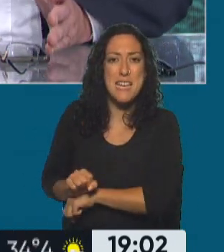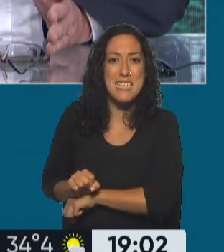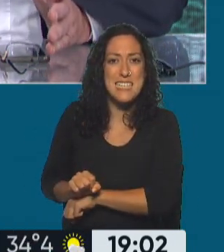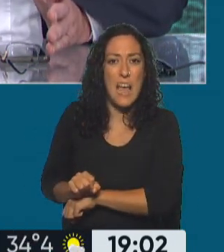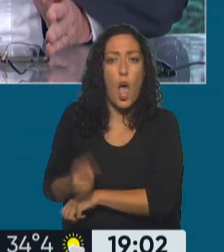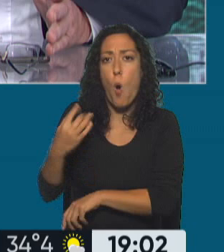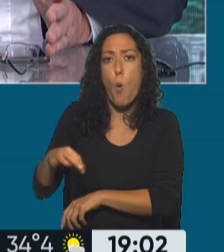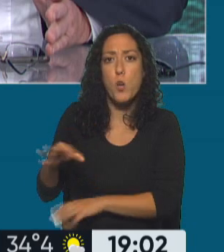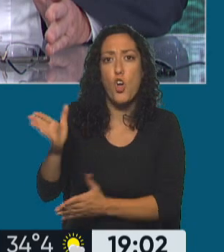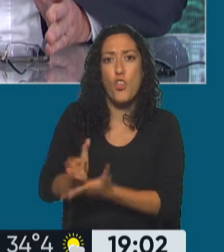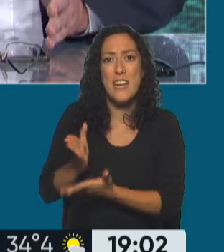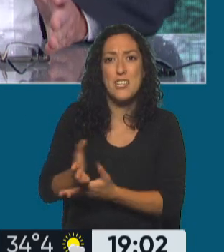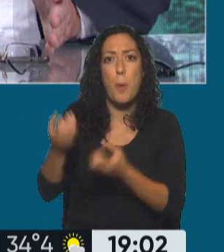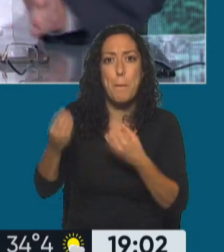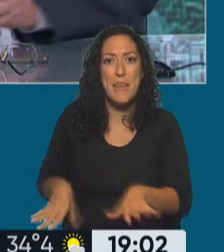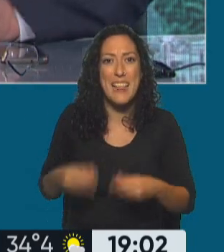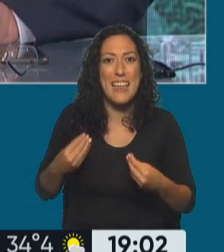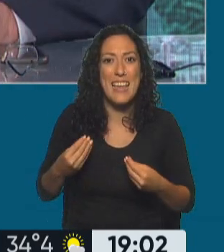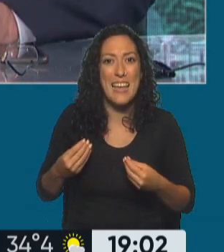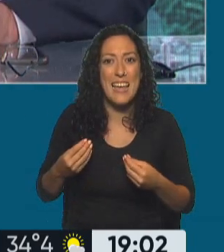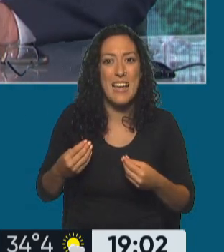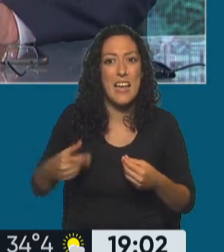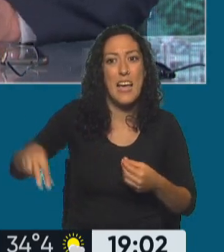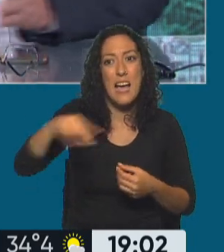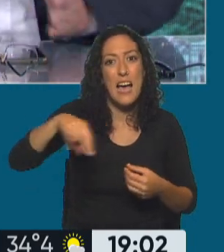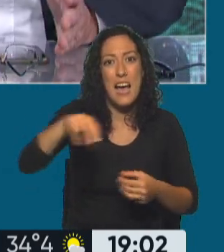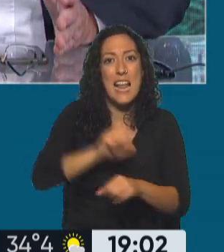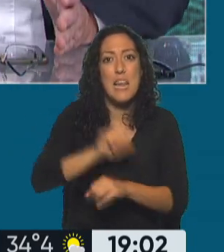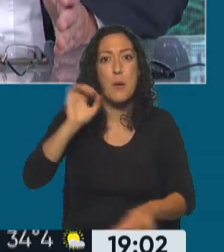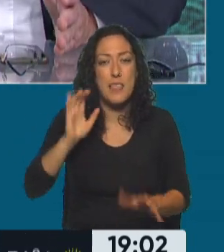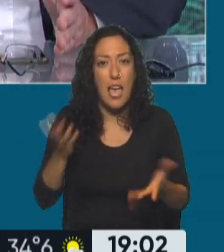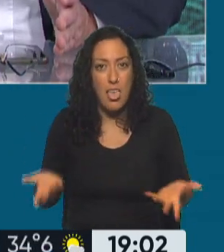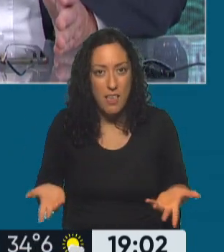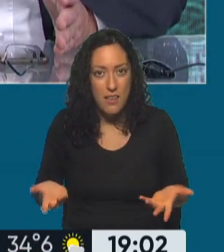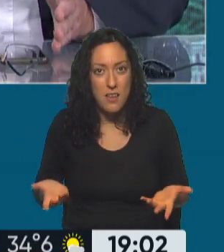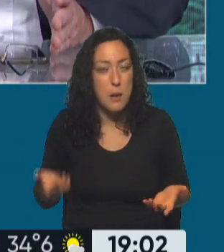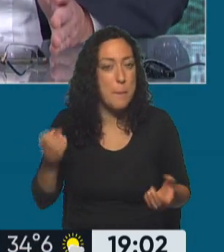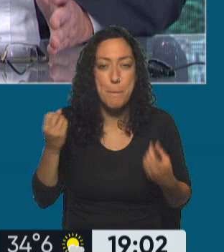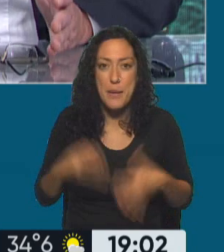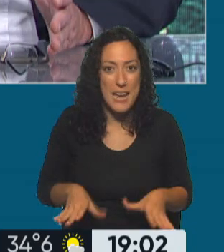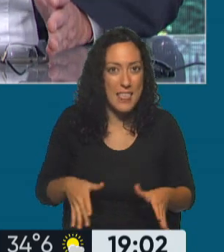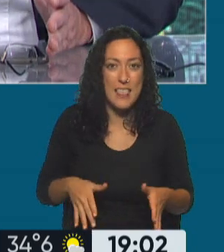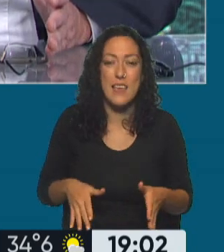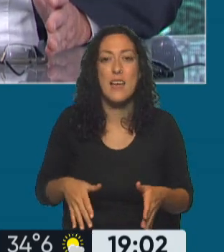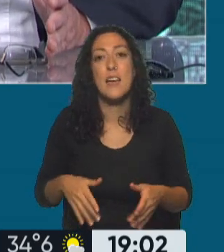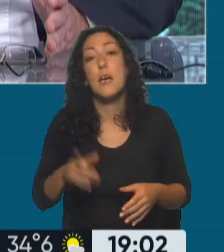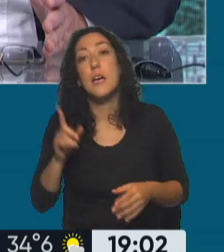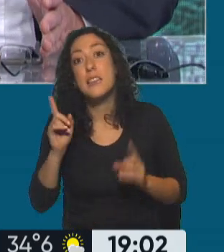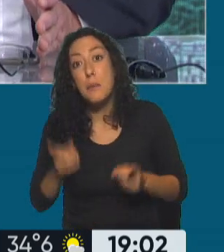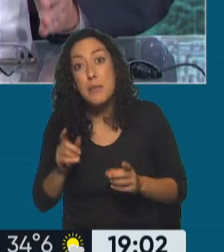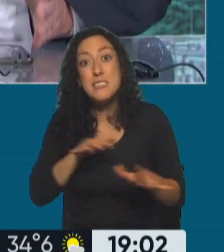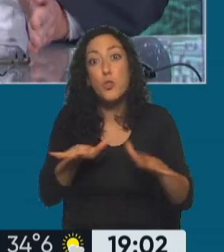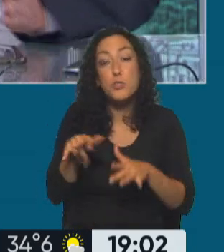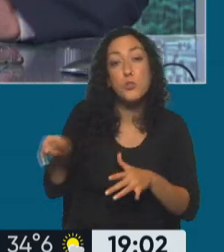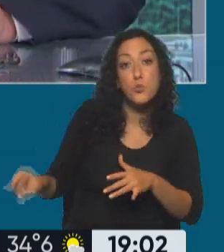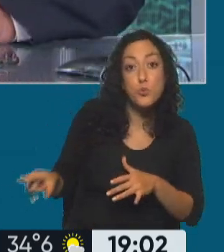el único derecho que pierde es el de la libertad ambulatoria. Y mucho más, como en este caso, que está en prisión preventiva